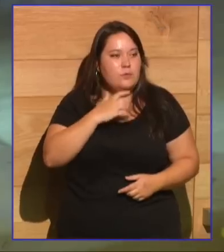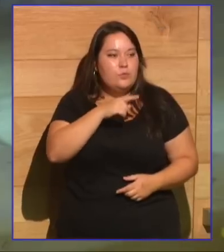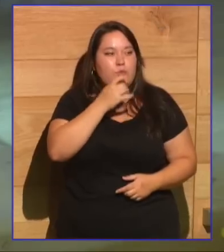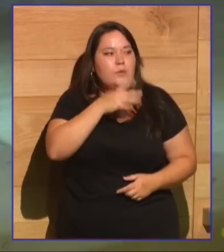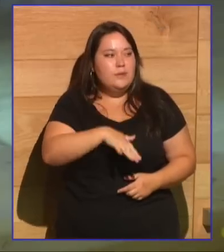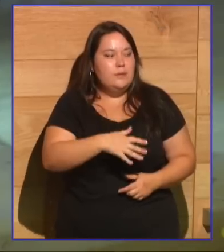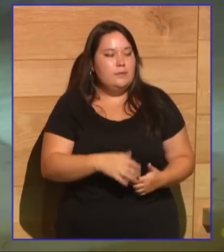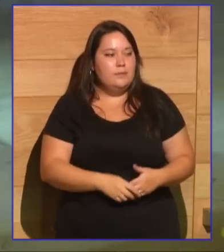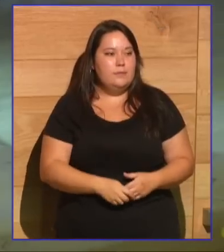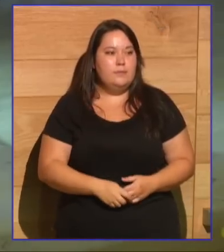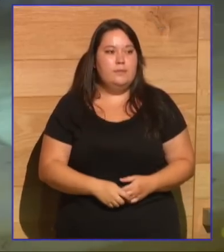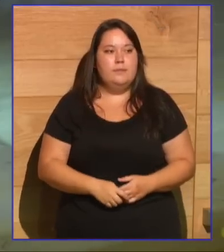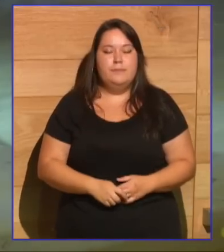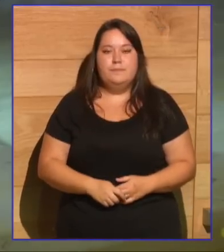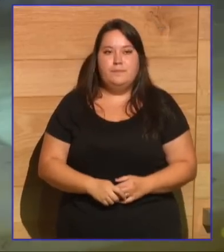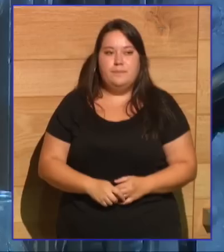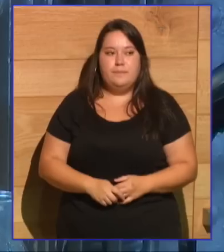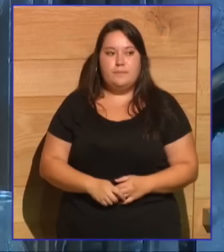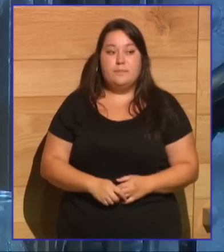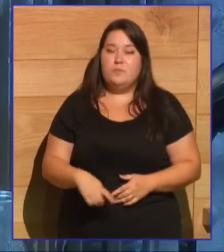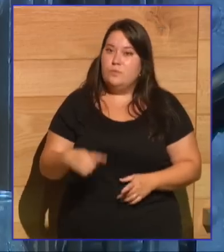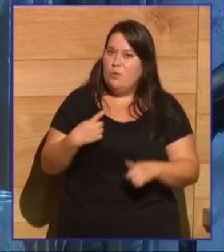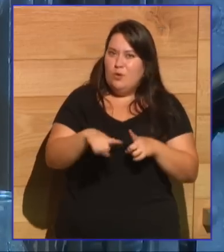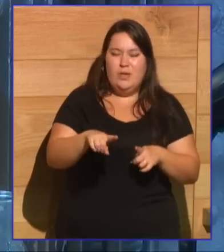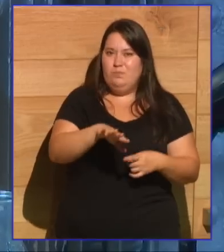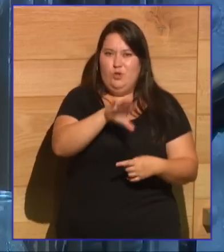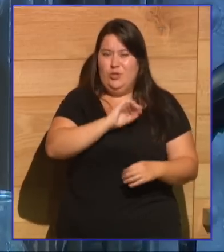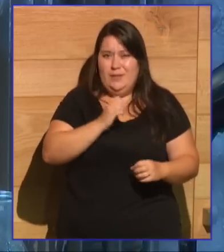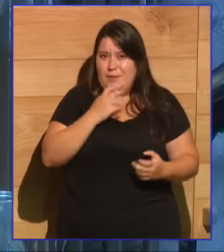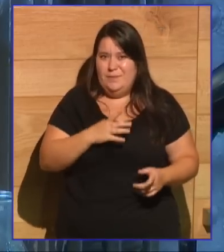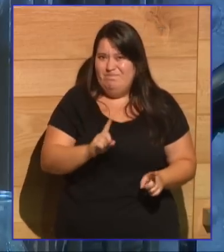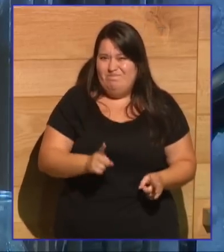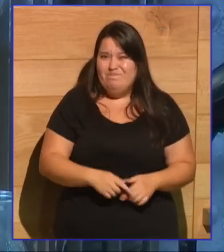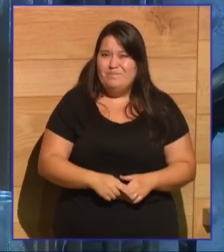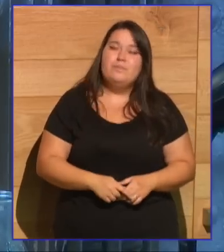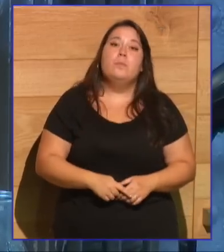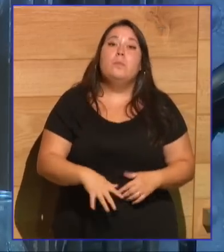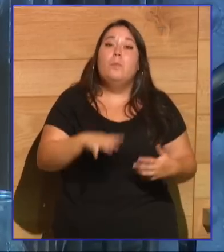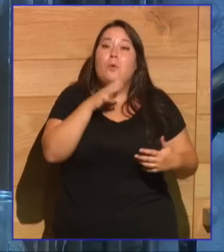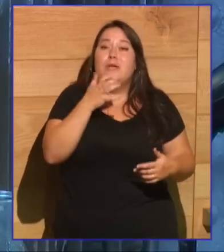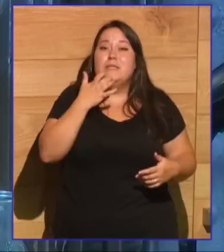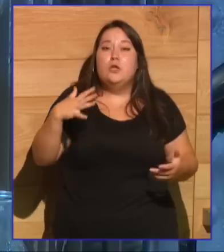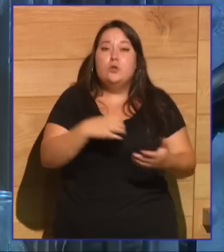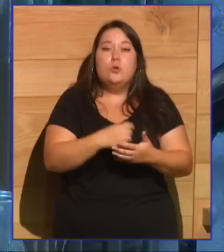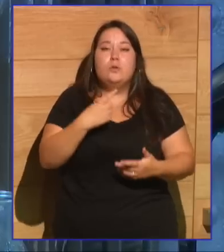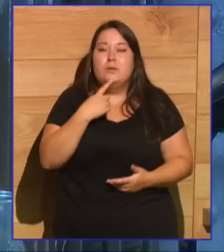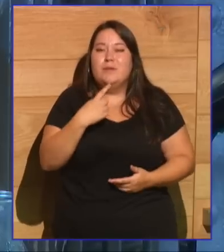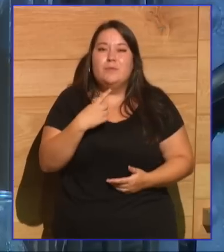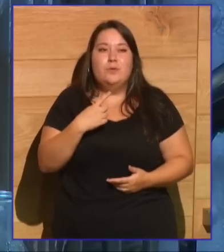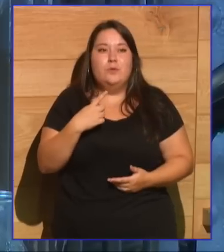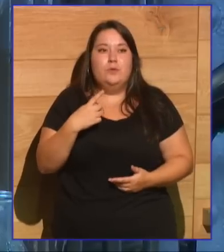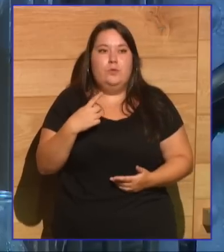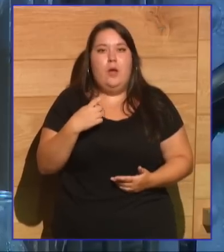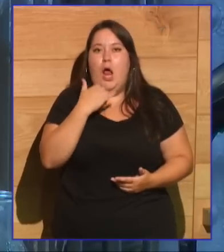eres y es una cosa que no se entiende muy bien porque creo que si todos eligiéramos cuál es la película de acción más